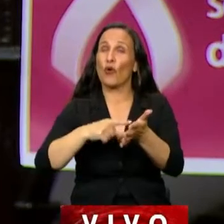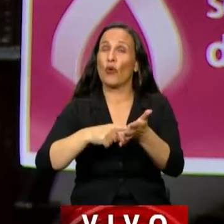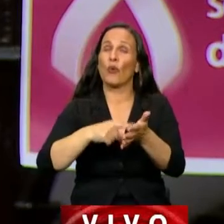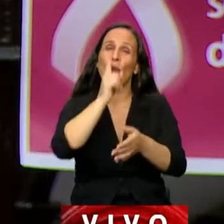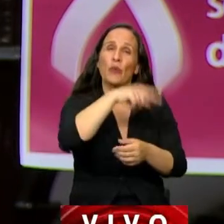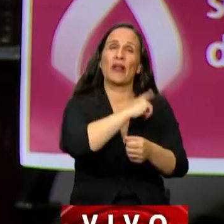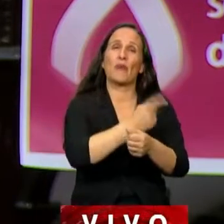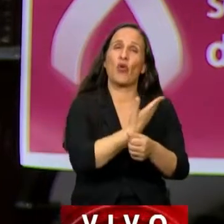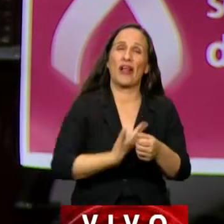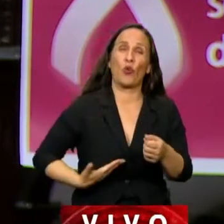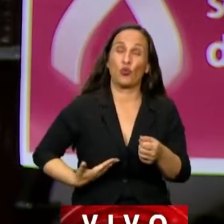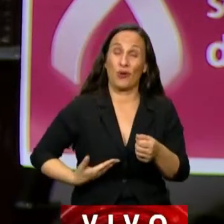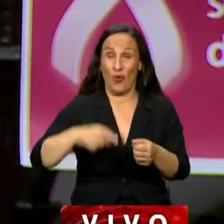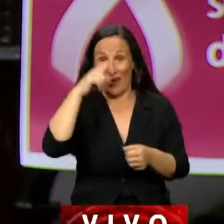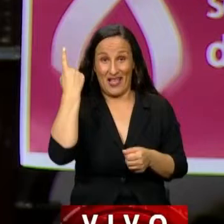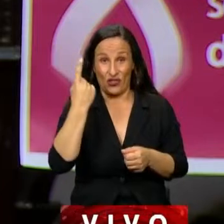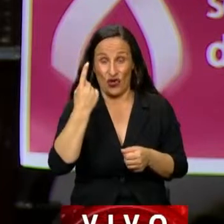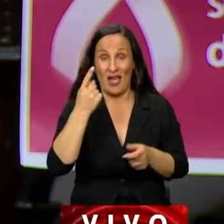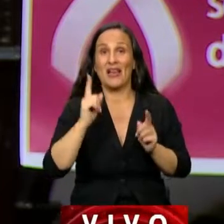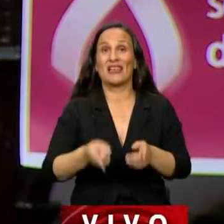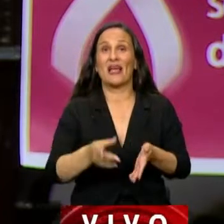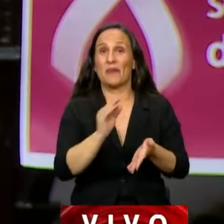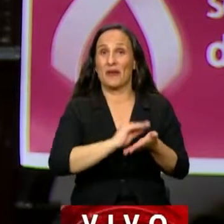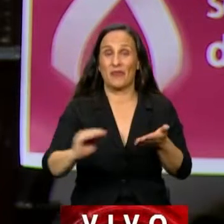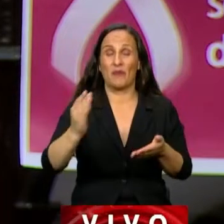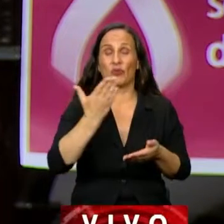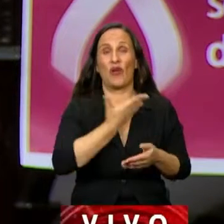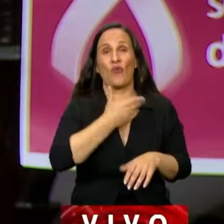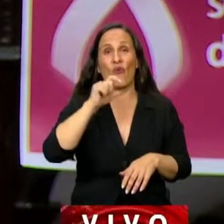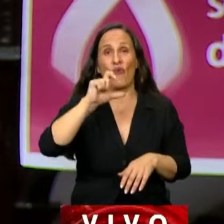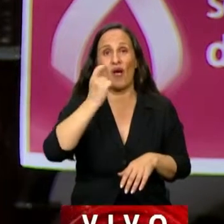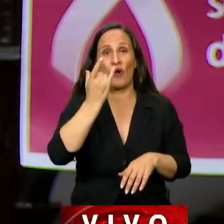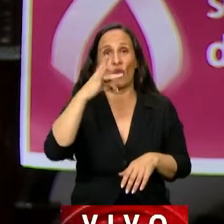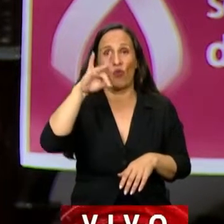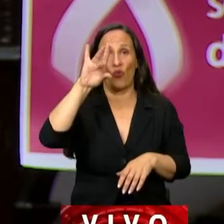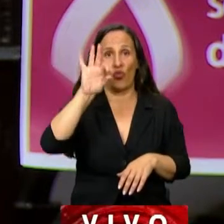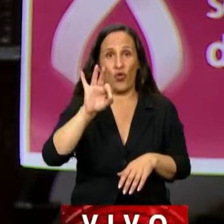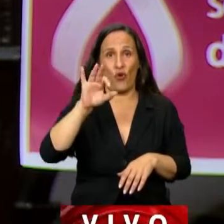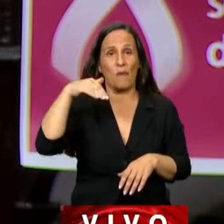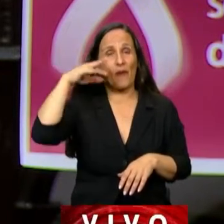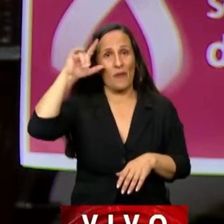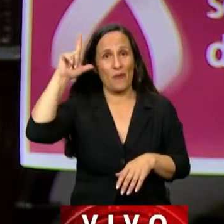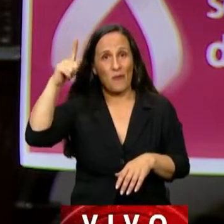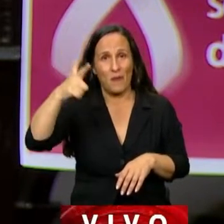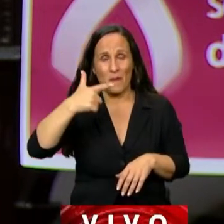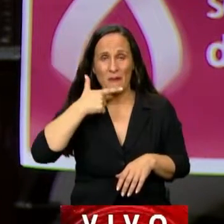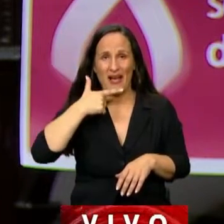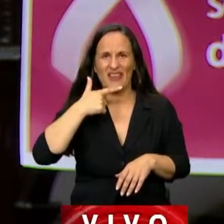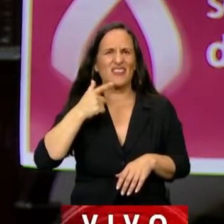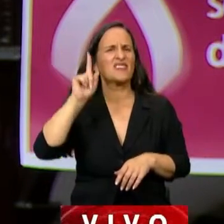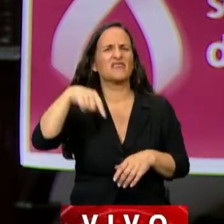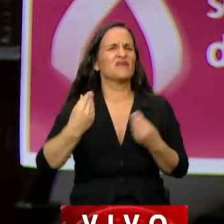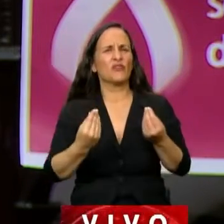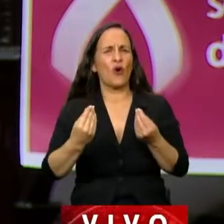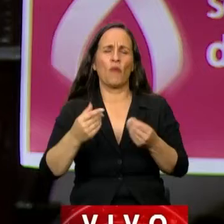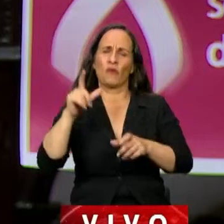Poder Ejecutivo Nacional y del diputado Facundo Manes, es producto de un consenso y